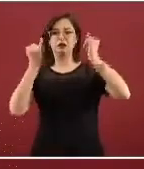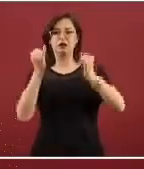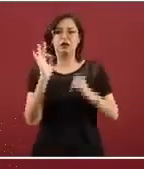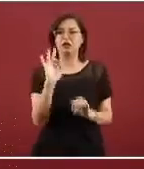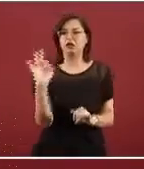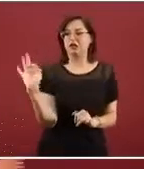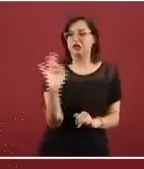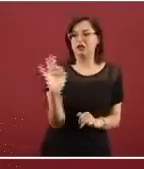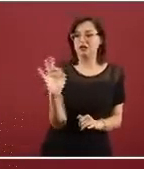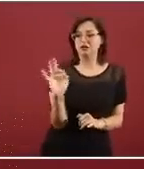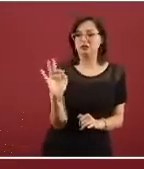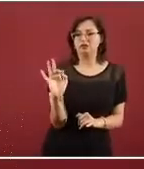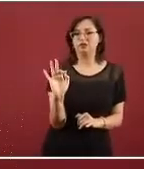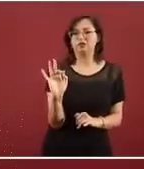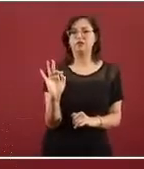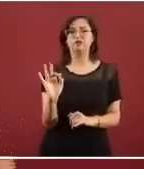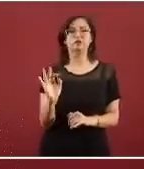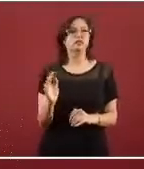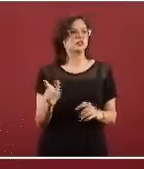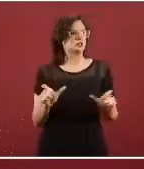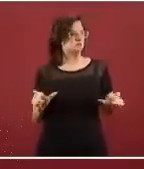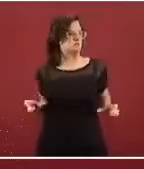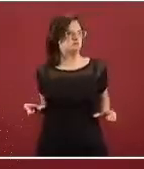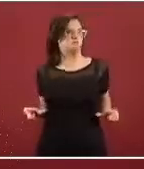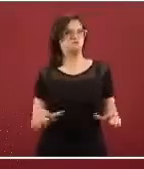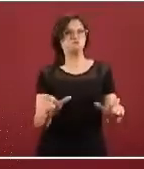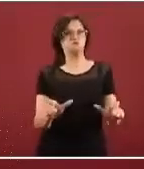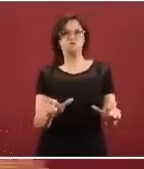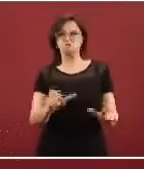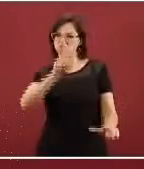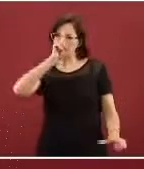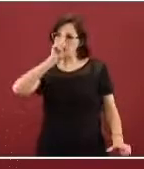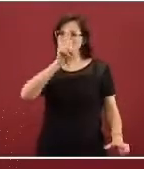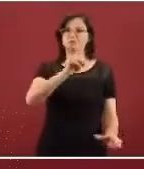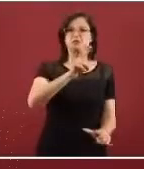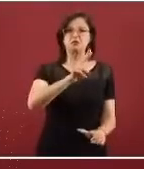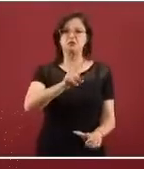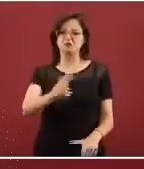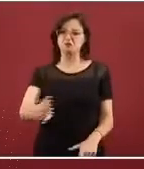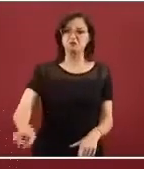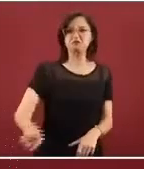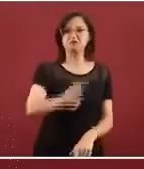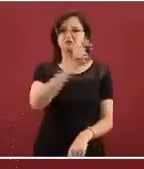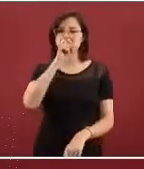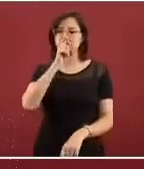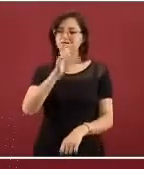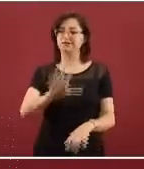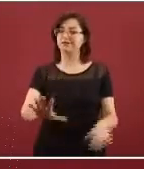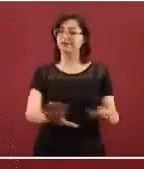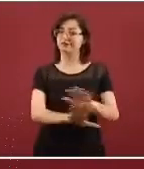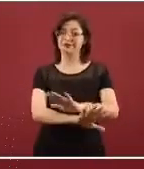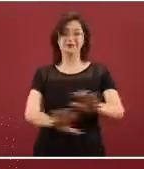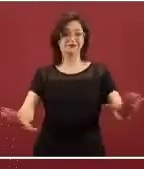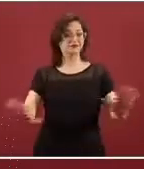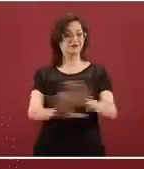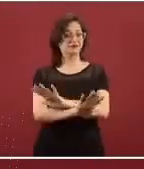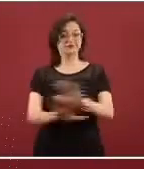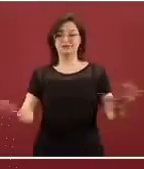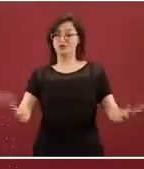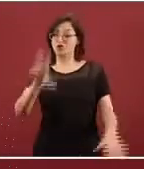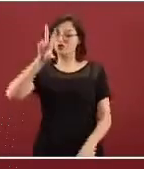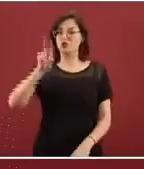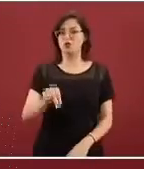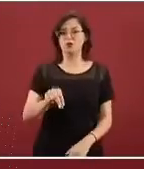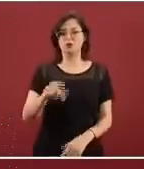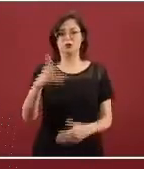podría haber un toque de queda, desabasto. No se confundan con eso.